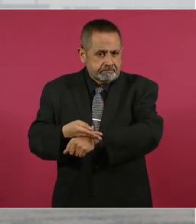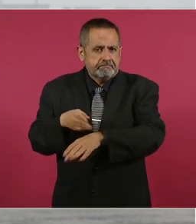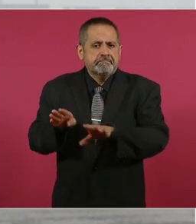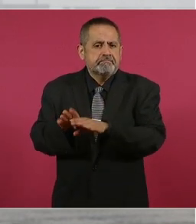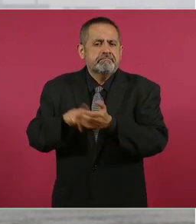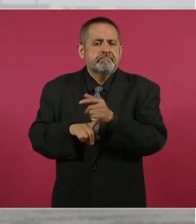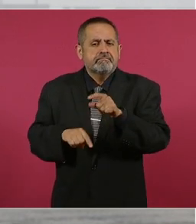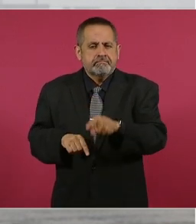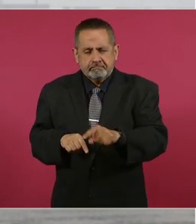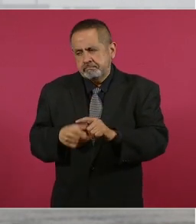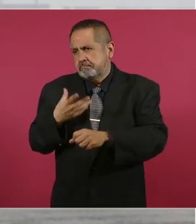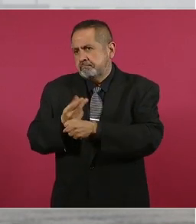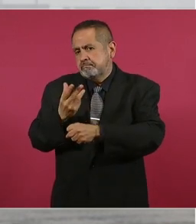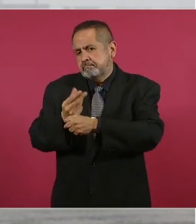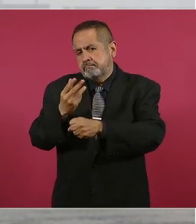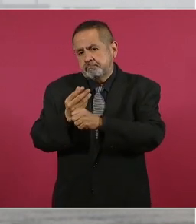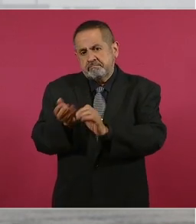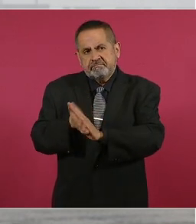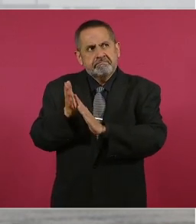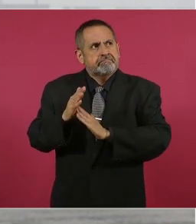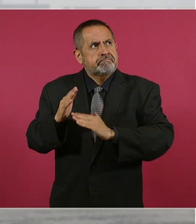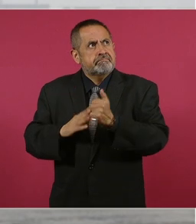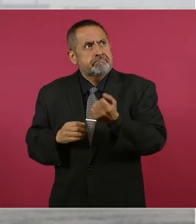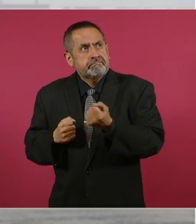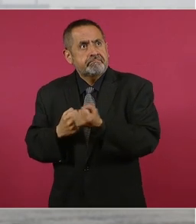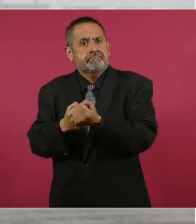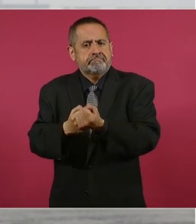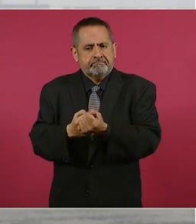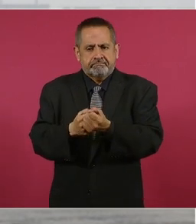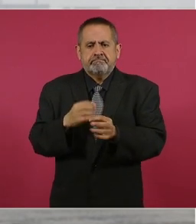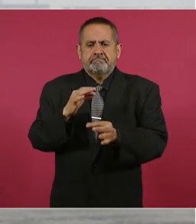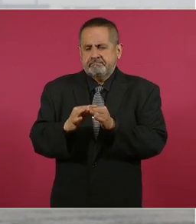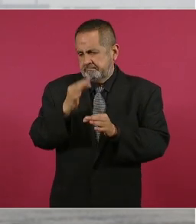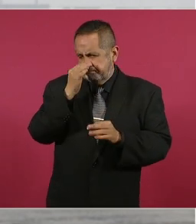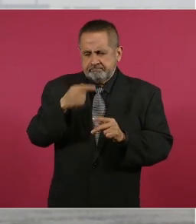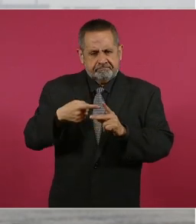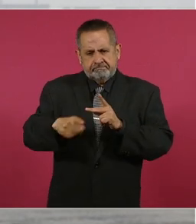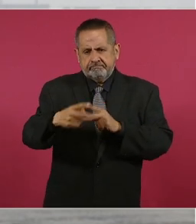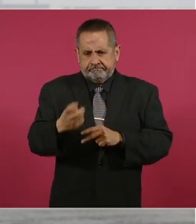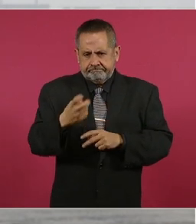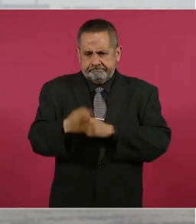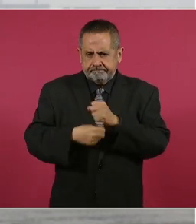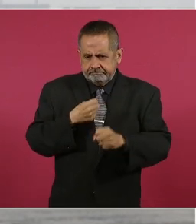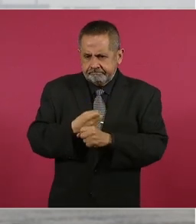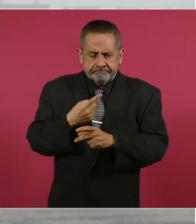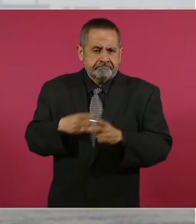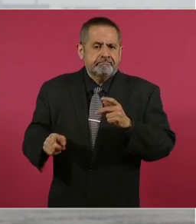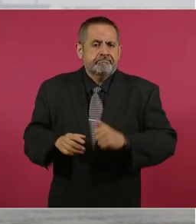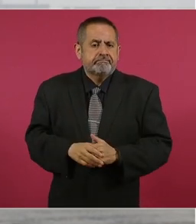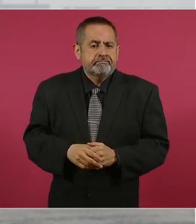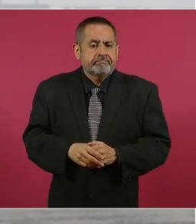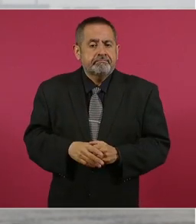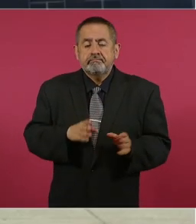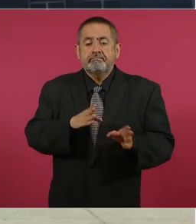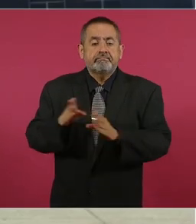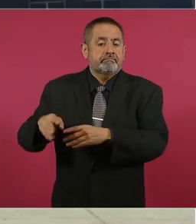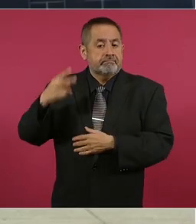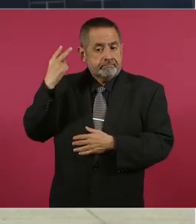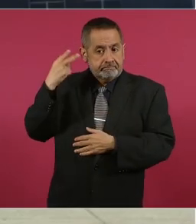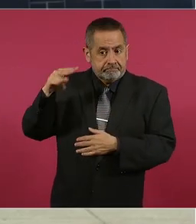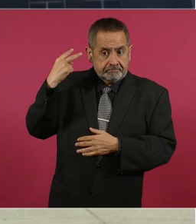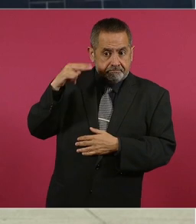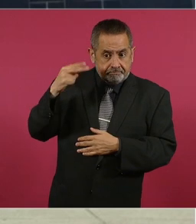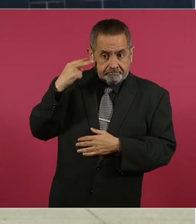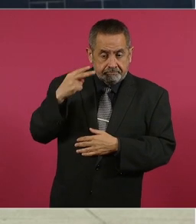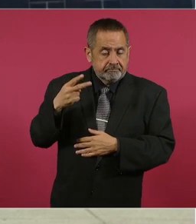obra de reforzamiento para también poderlo echar a andar este año. En Veracruz, el Hospital Materno Infantil